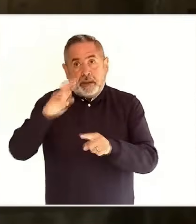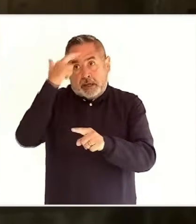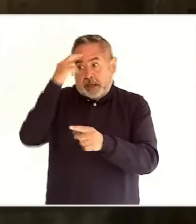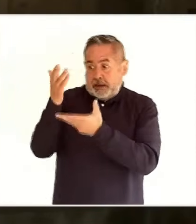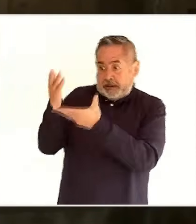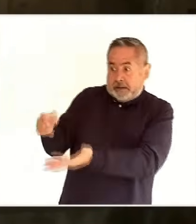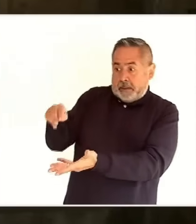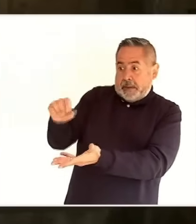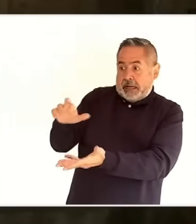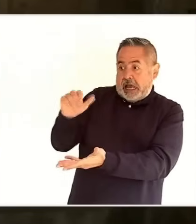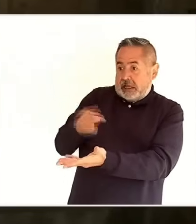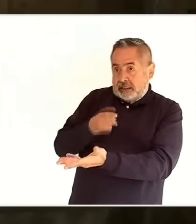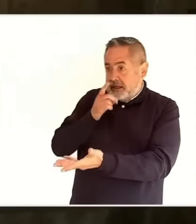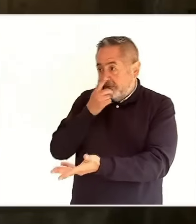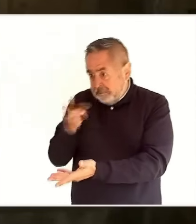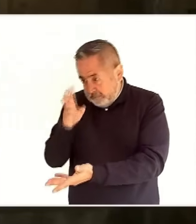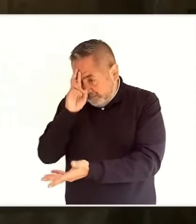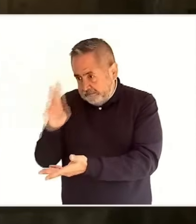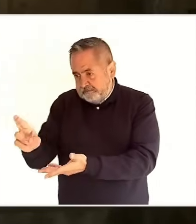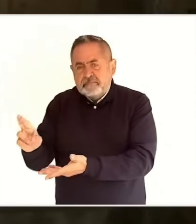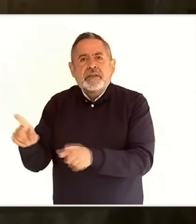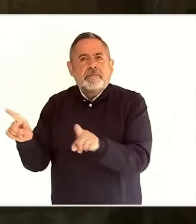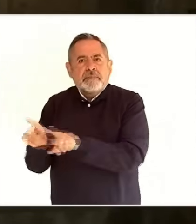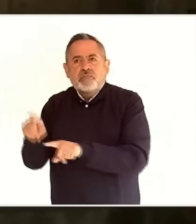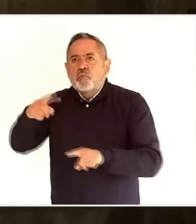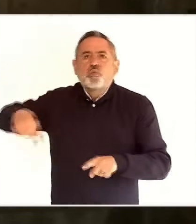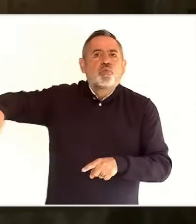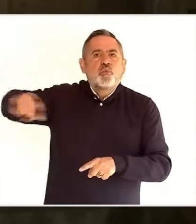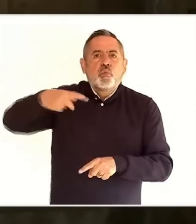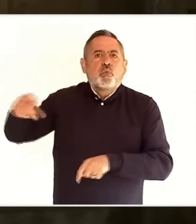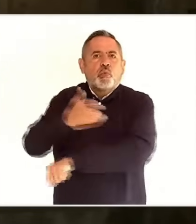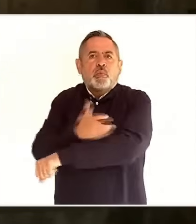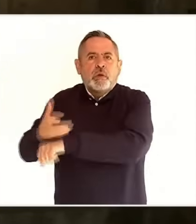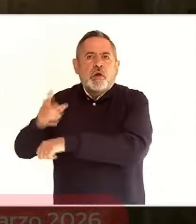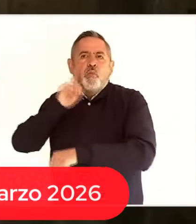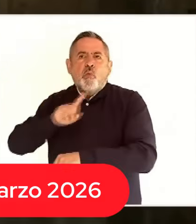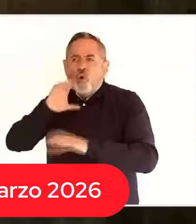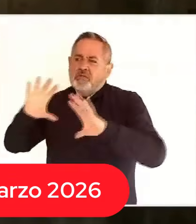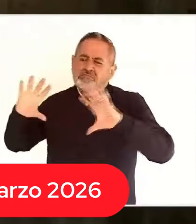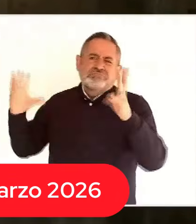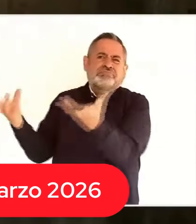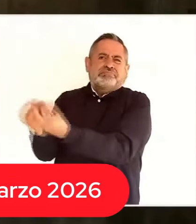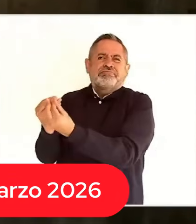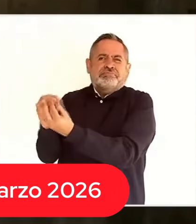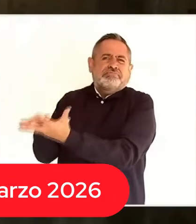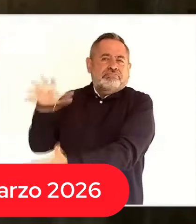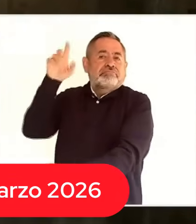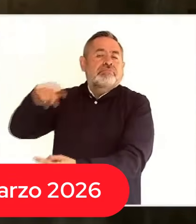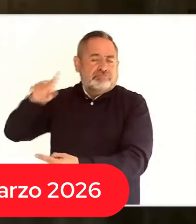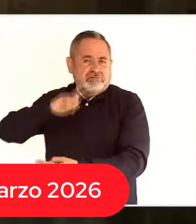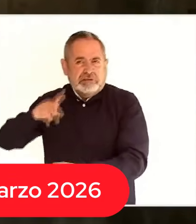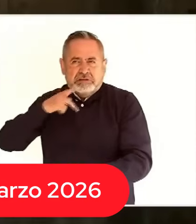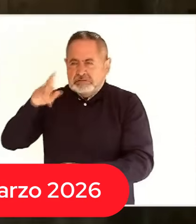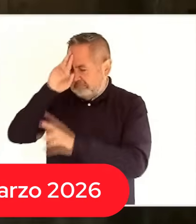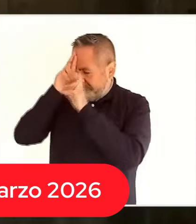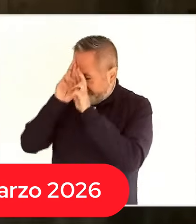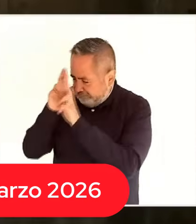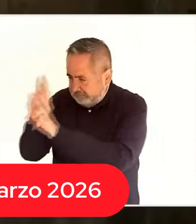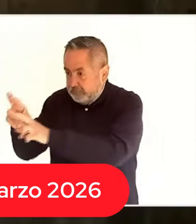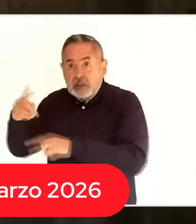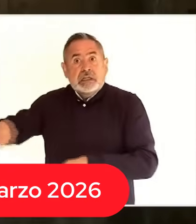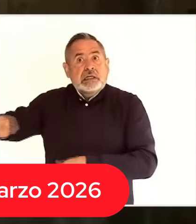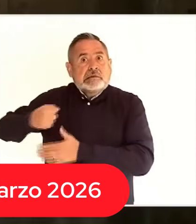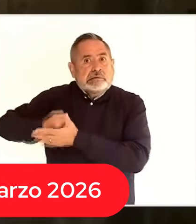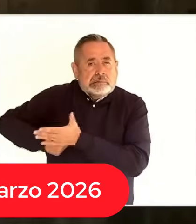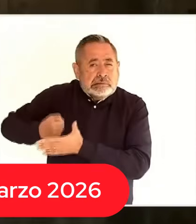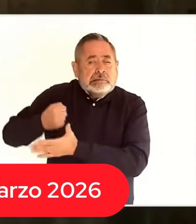Margarita, también honramos a todas las mujeres, porque en la lucha cotidiana y extraordinaria de ellas,